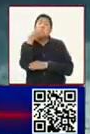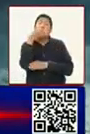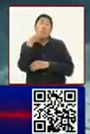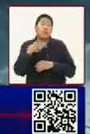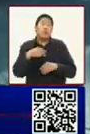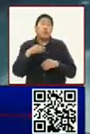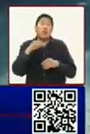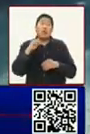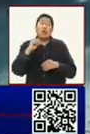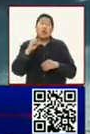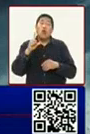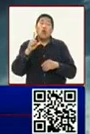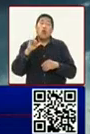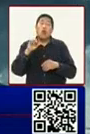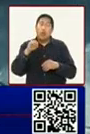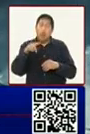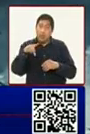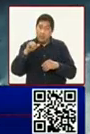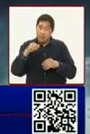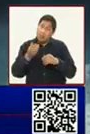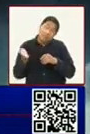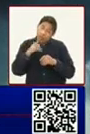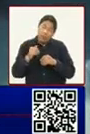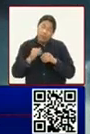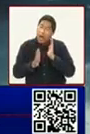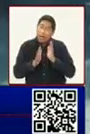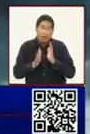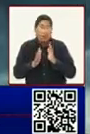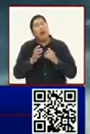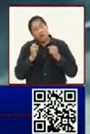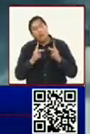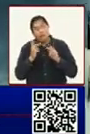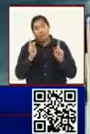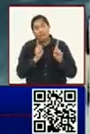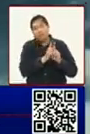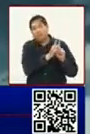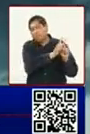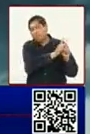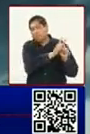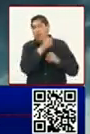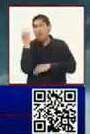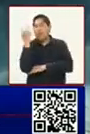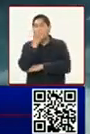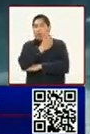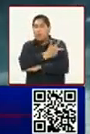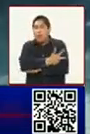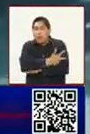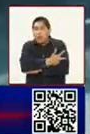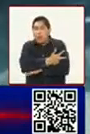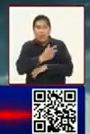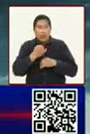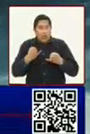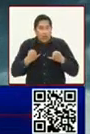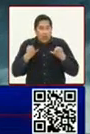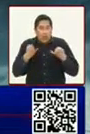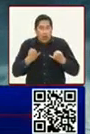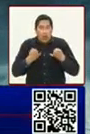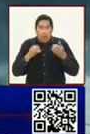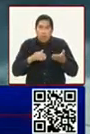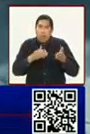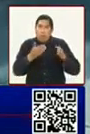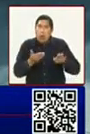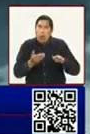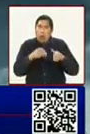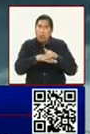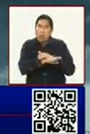donde Randy pidió ingresar para hablar con Valentina. Tres días después, la policía halló el cuerpo de la joven sin vida y